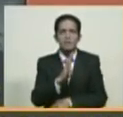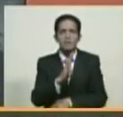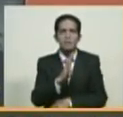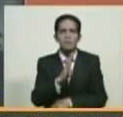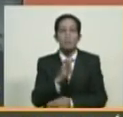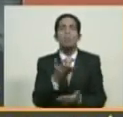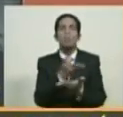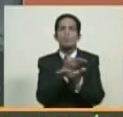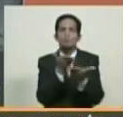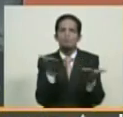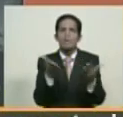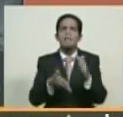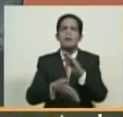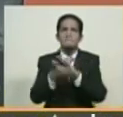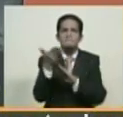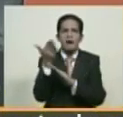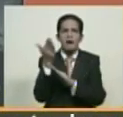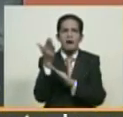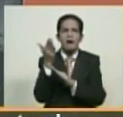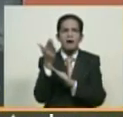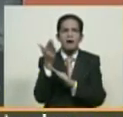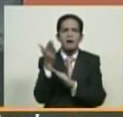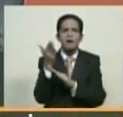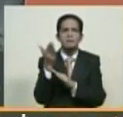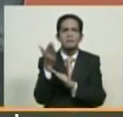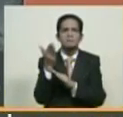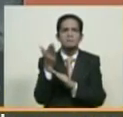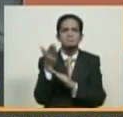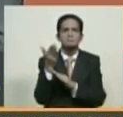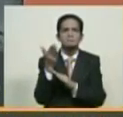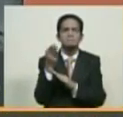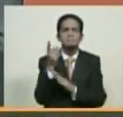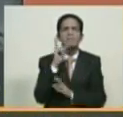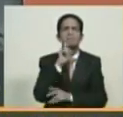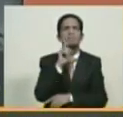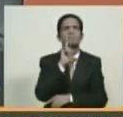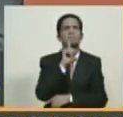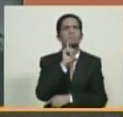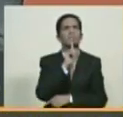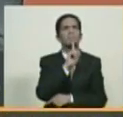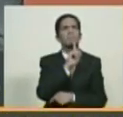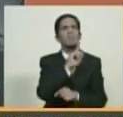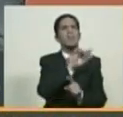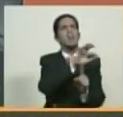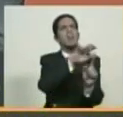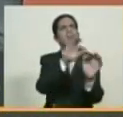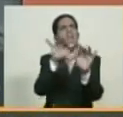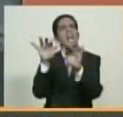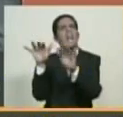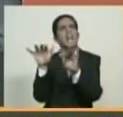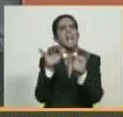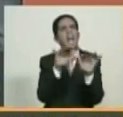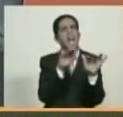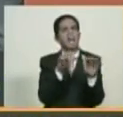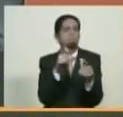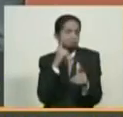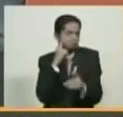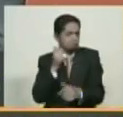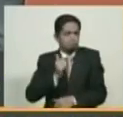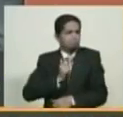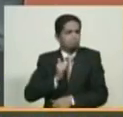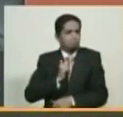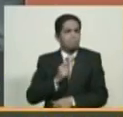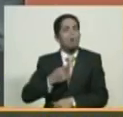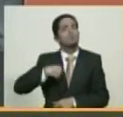Ustedes van a ir con su castillo de naipes a la OEA. Vayan las veces que le dé la gana. Nosotros